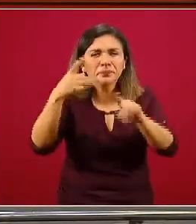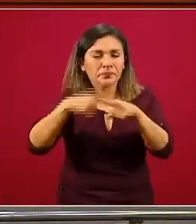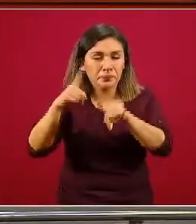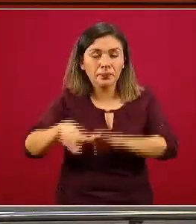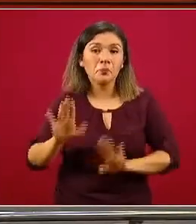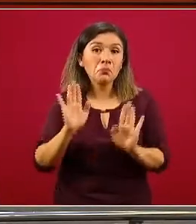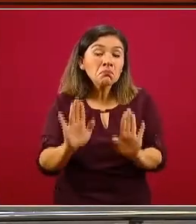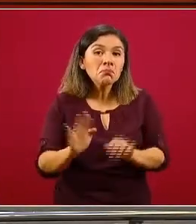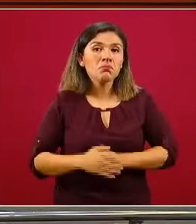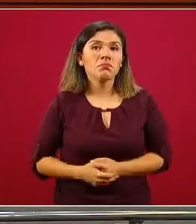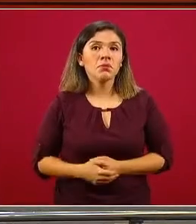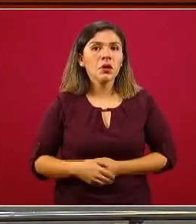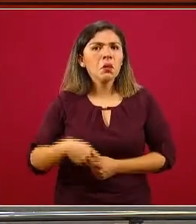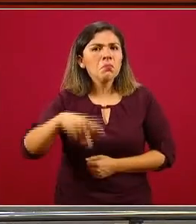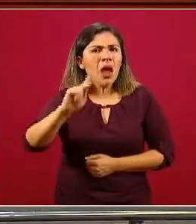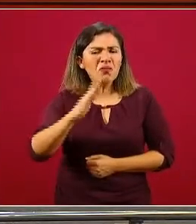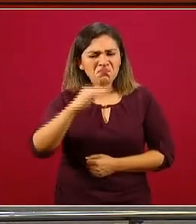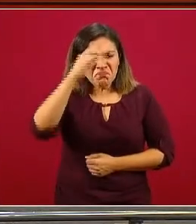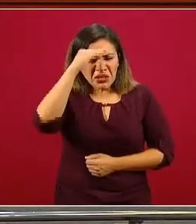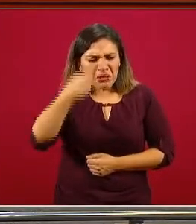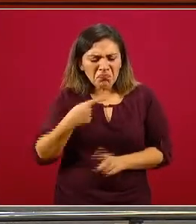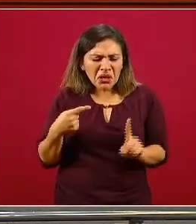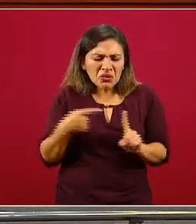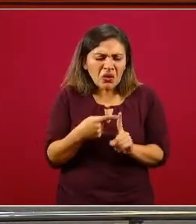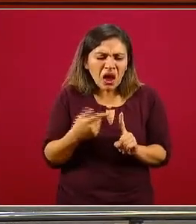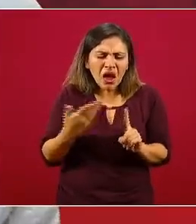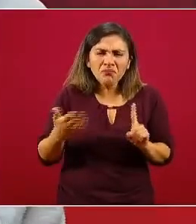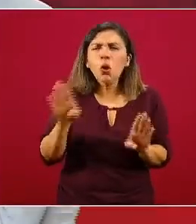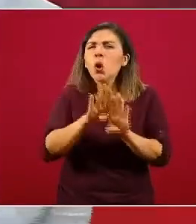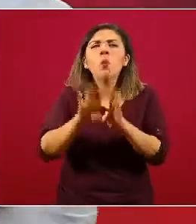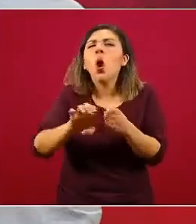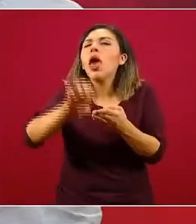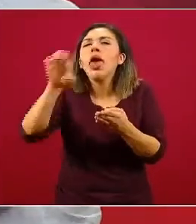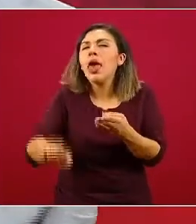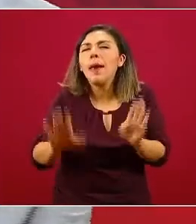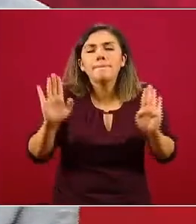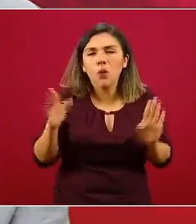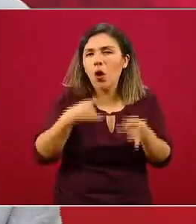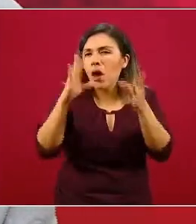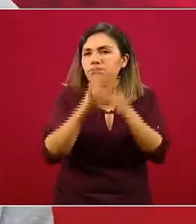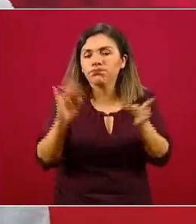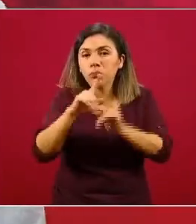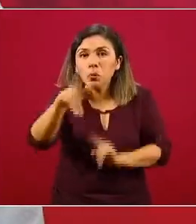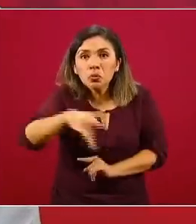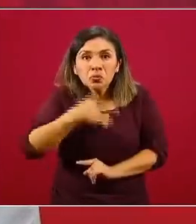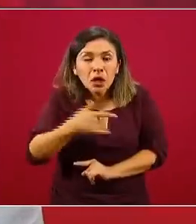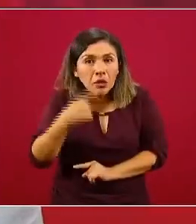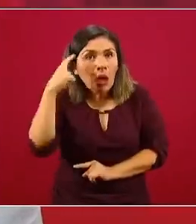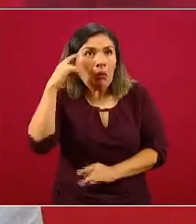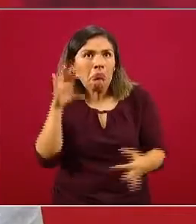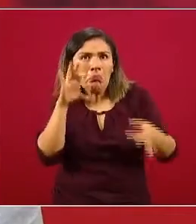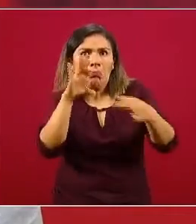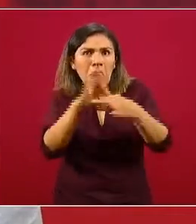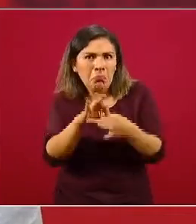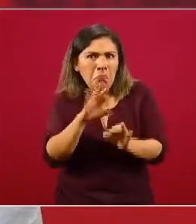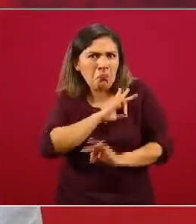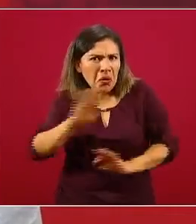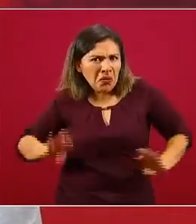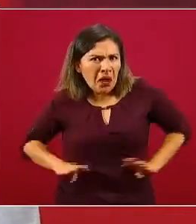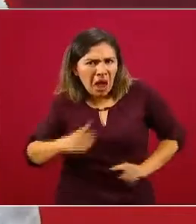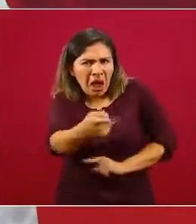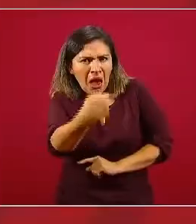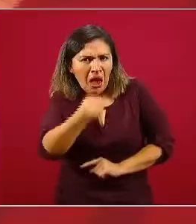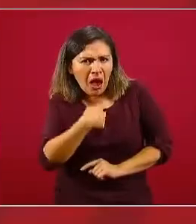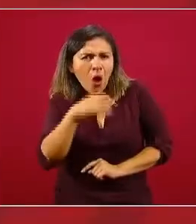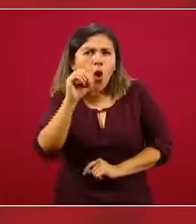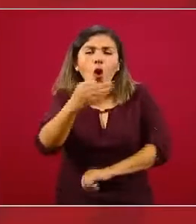Pero quizá asume esta persona, estoy poniendo un ejemplo hipotético, pero por si usted se identifica en esta característica